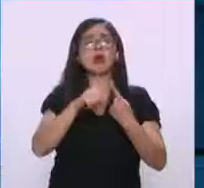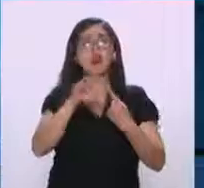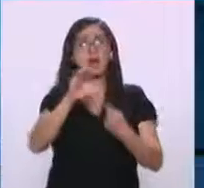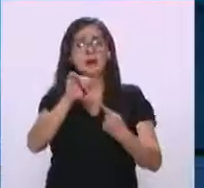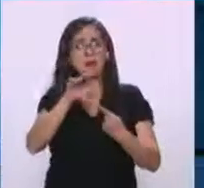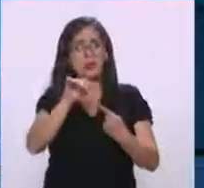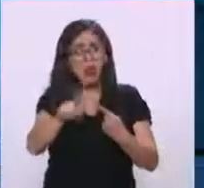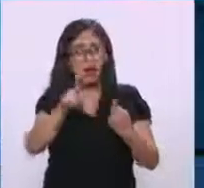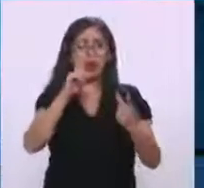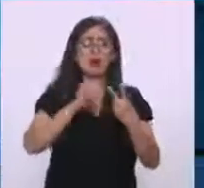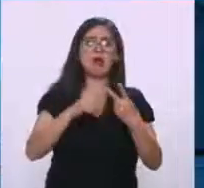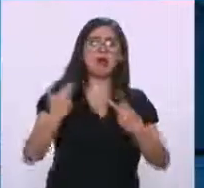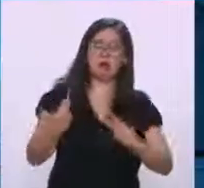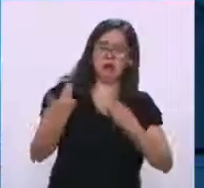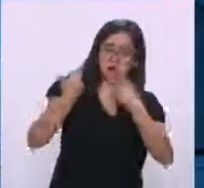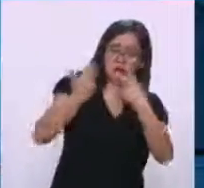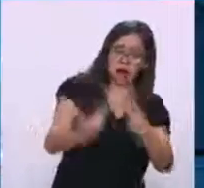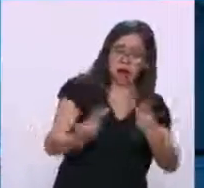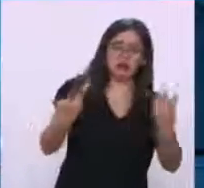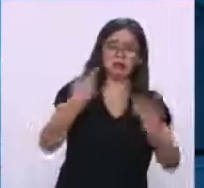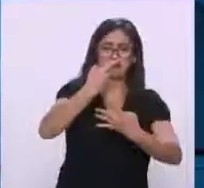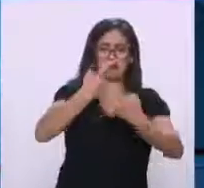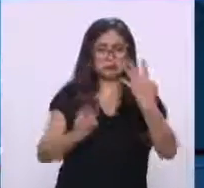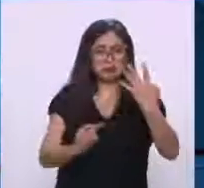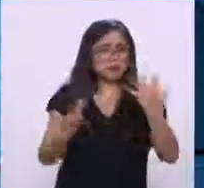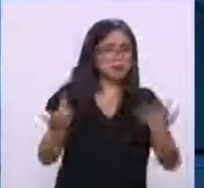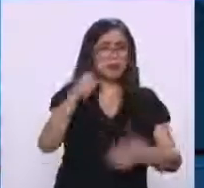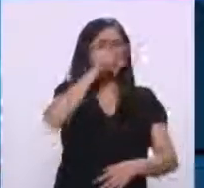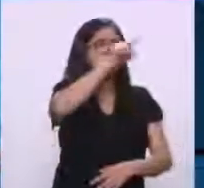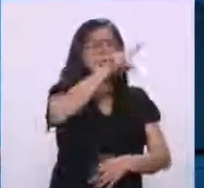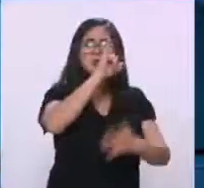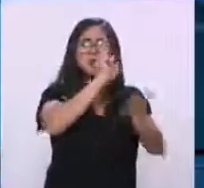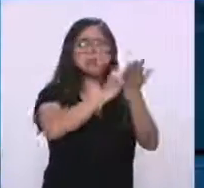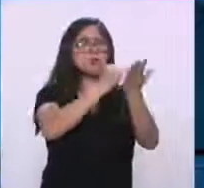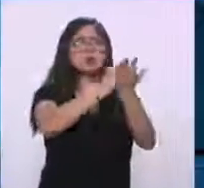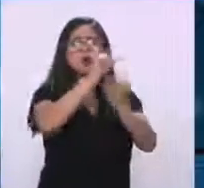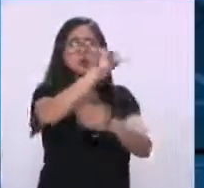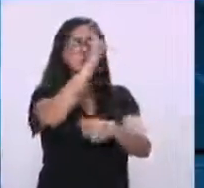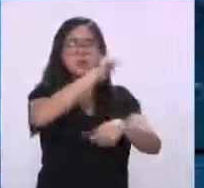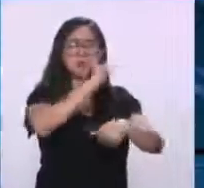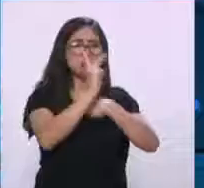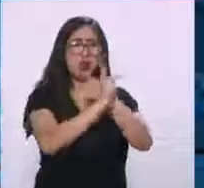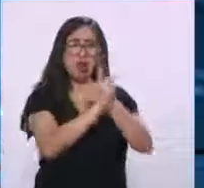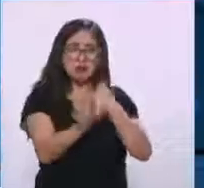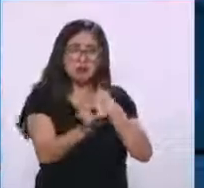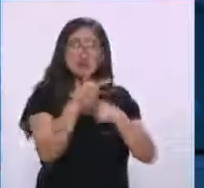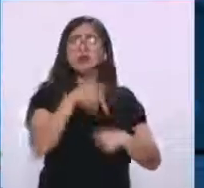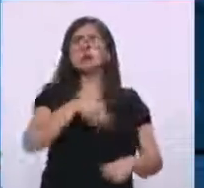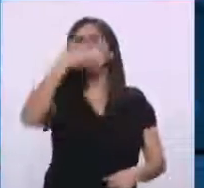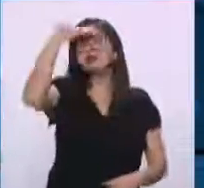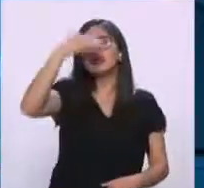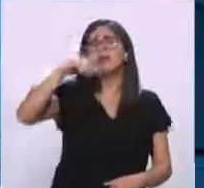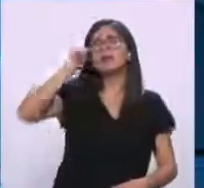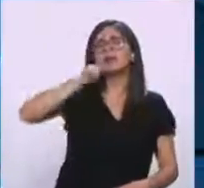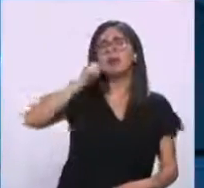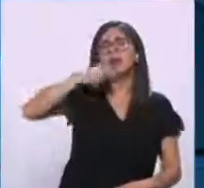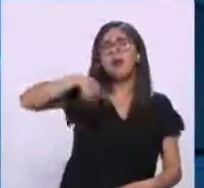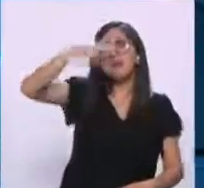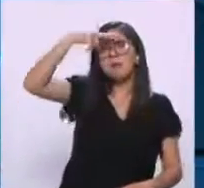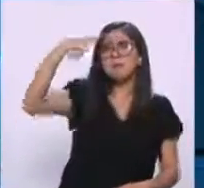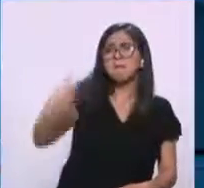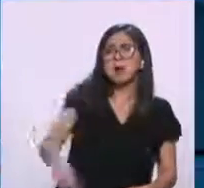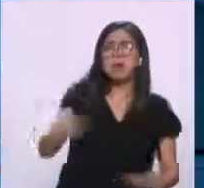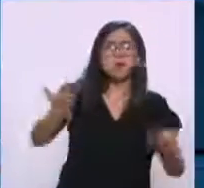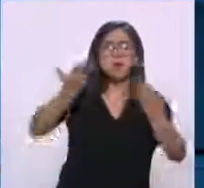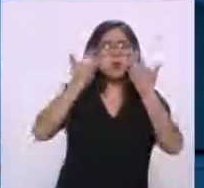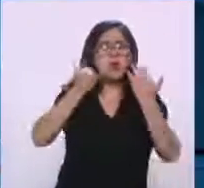herencias, como en la mayoría de los países. Estos existen también en Estados Unidos. México es un país atípico en ese sentido, que no tenga impuestos a las herencias, que no